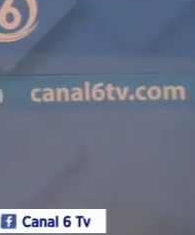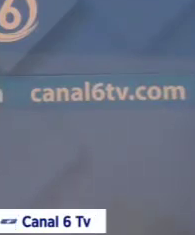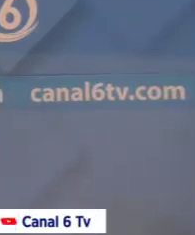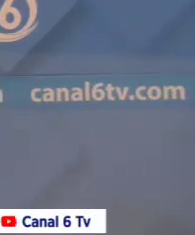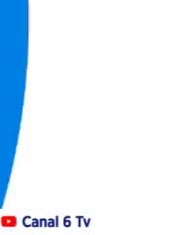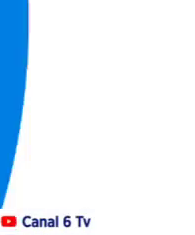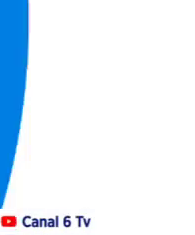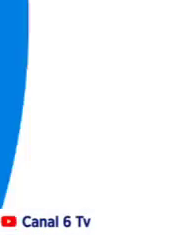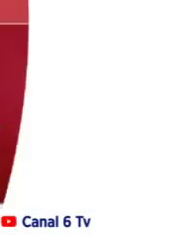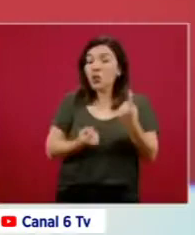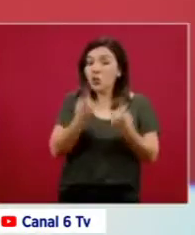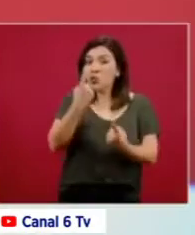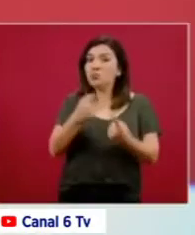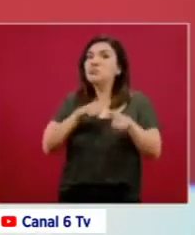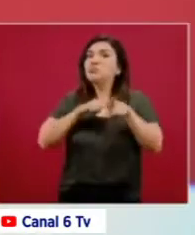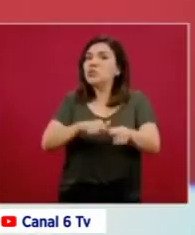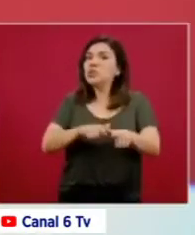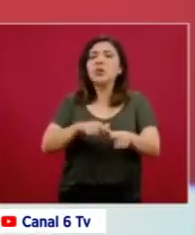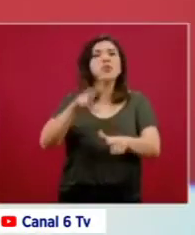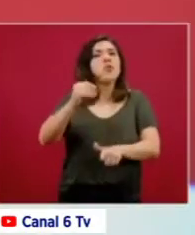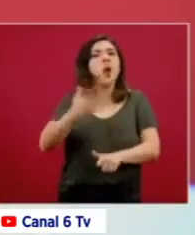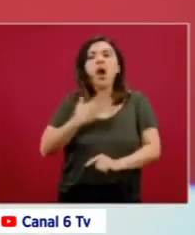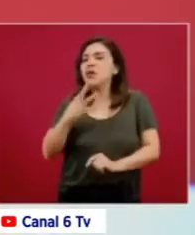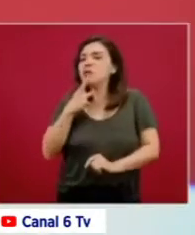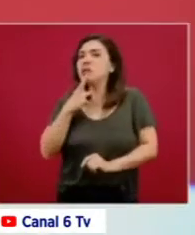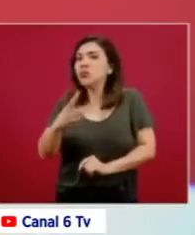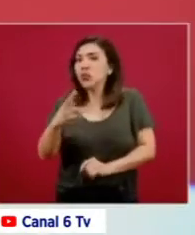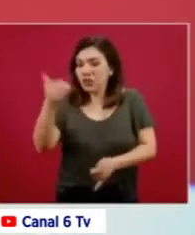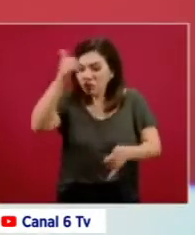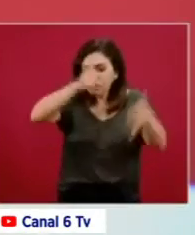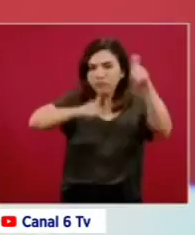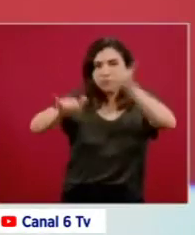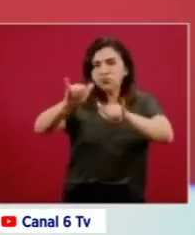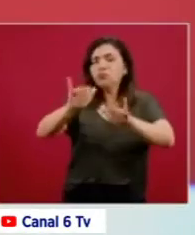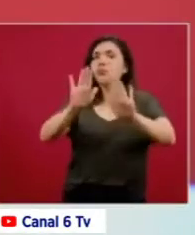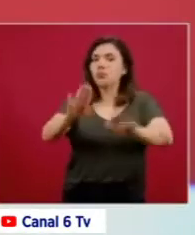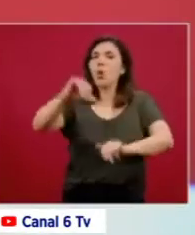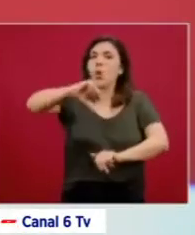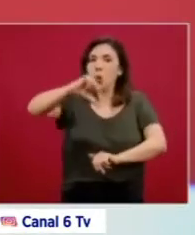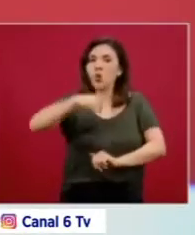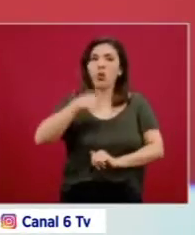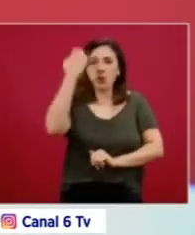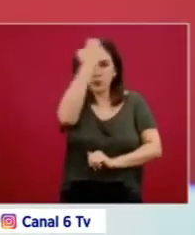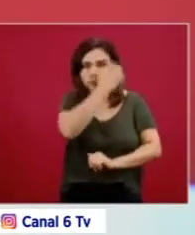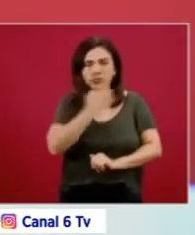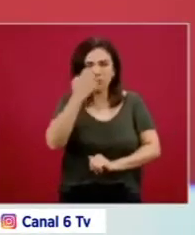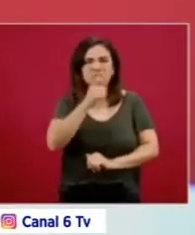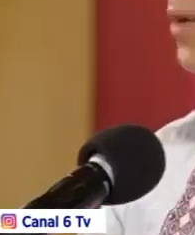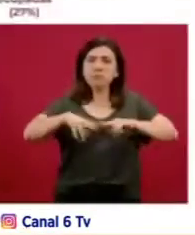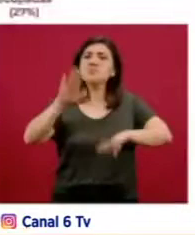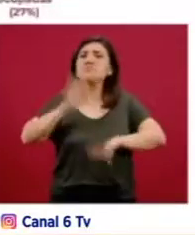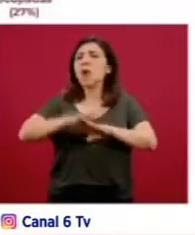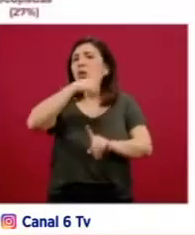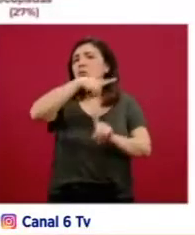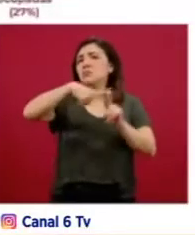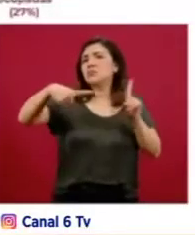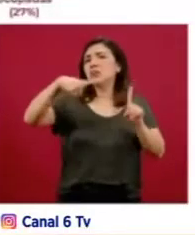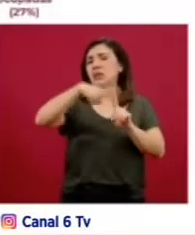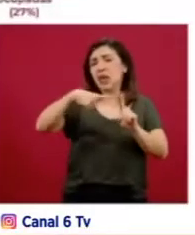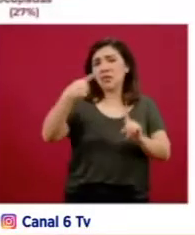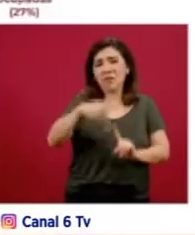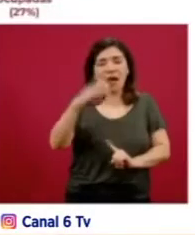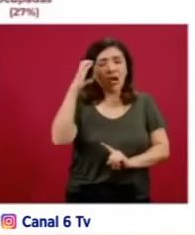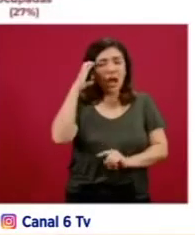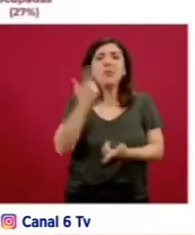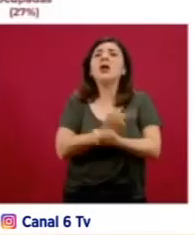vez más cerca de un rebrote que de controlar la pandemia, que a nivel mundial ya cobró la vida de más de 1 millón de personas. Si bien es cierto